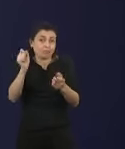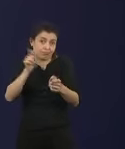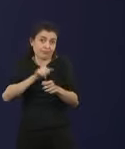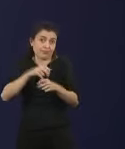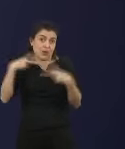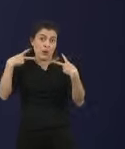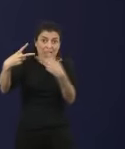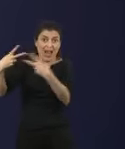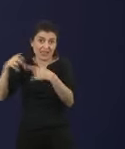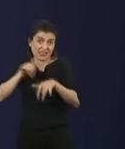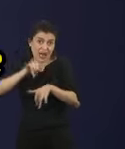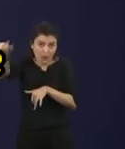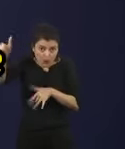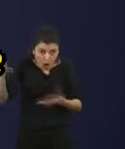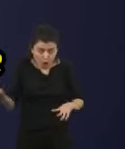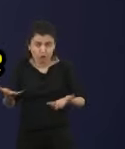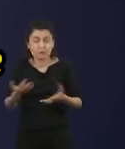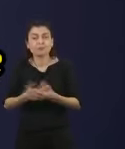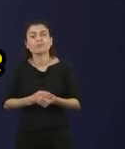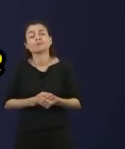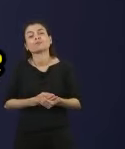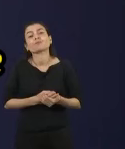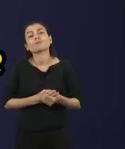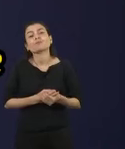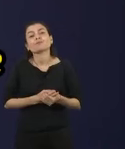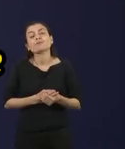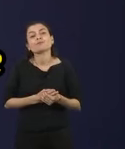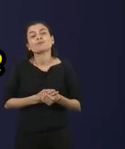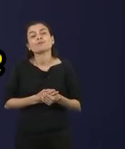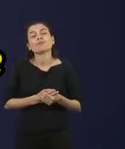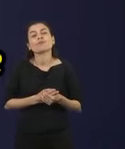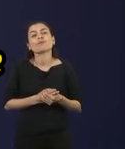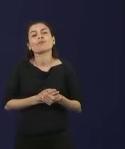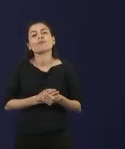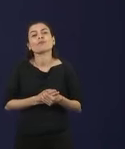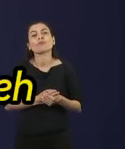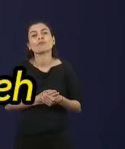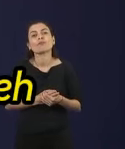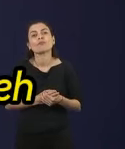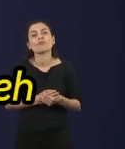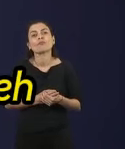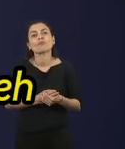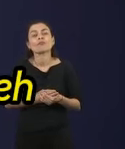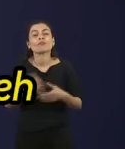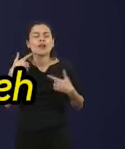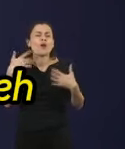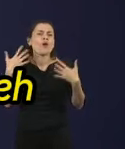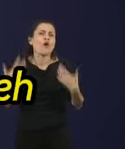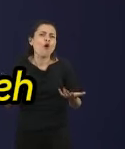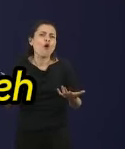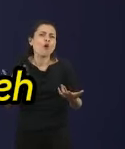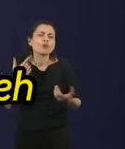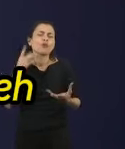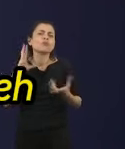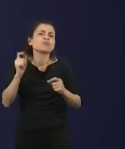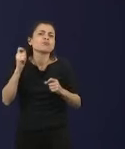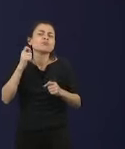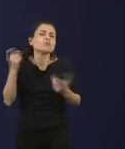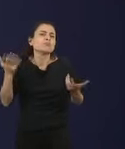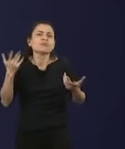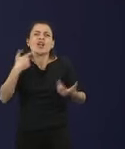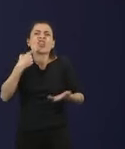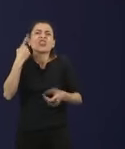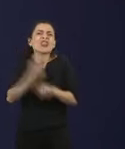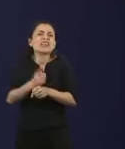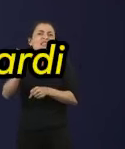e de de de vuelos digamos de de transporte de pasajeros eh obviamente corre por cuenta de